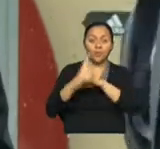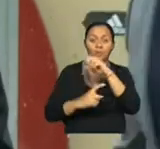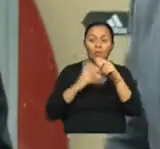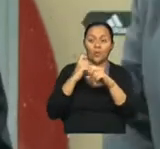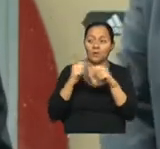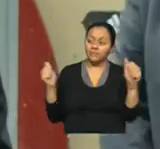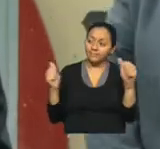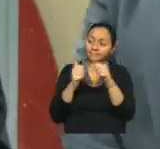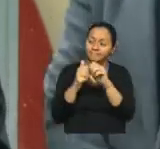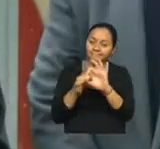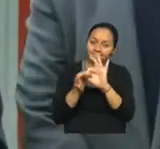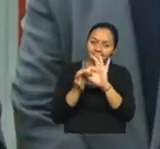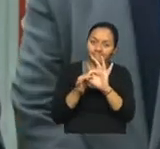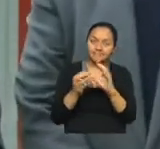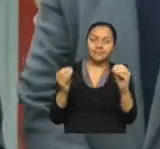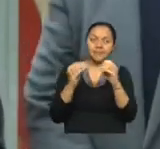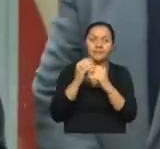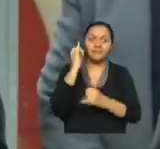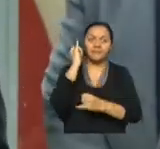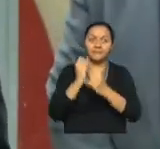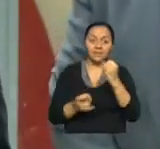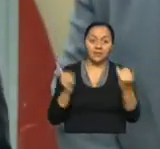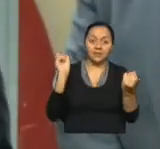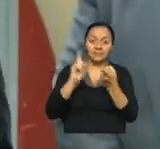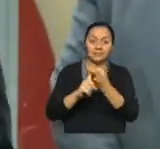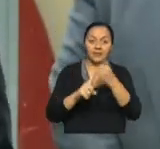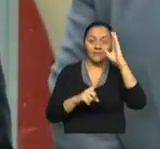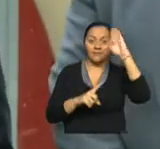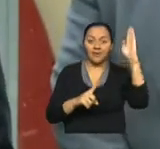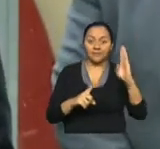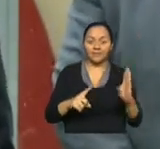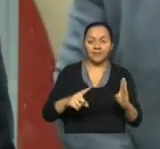todos juntos de nuevo y que la final sea entre Brasil y Rusia.